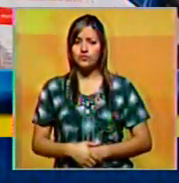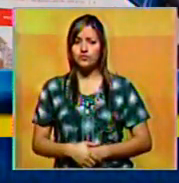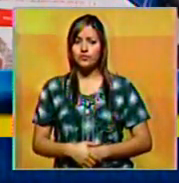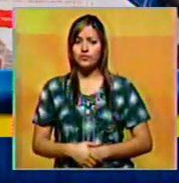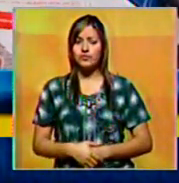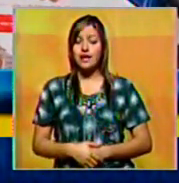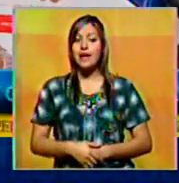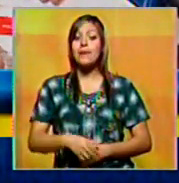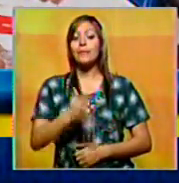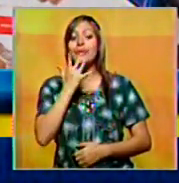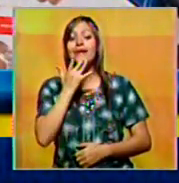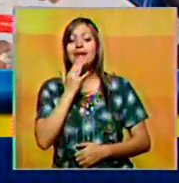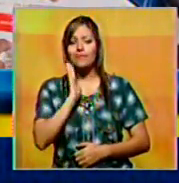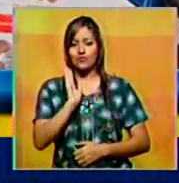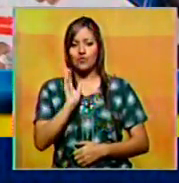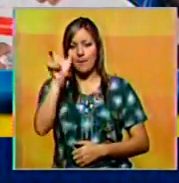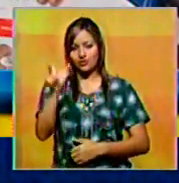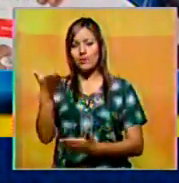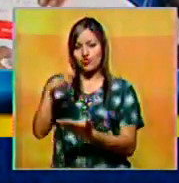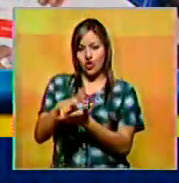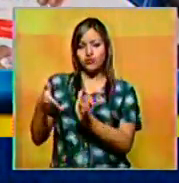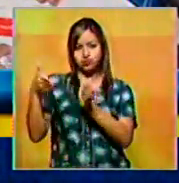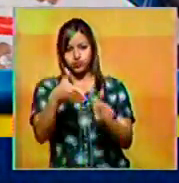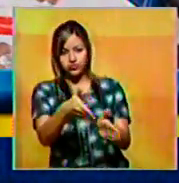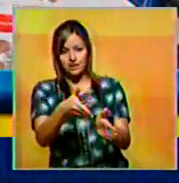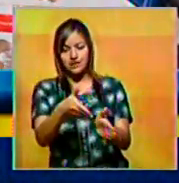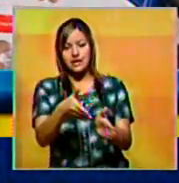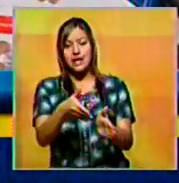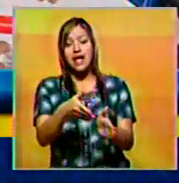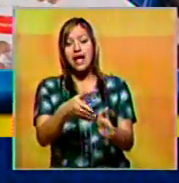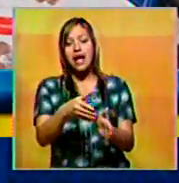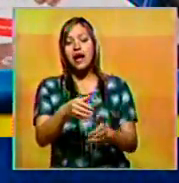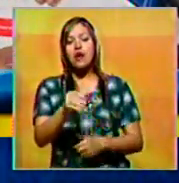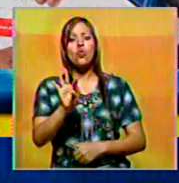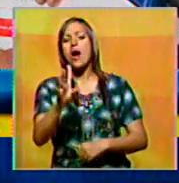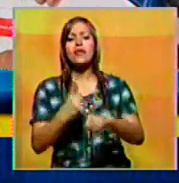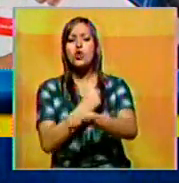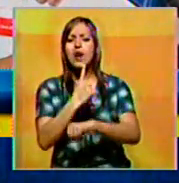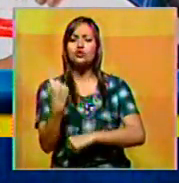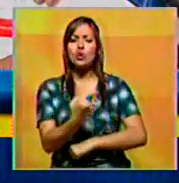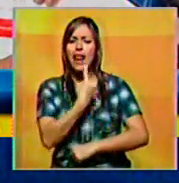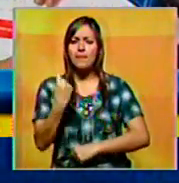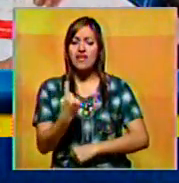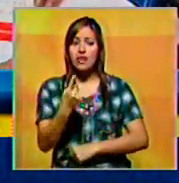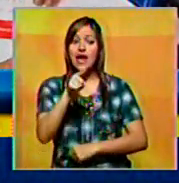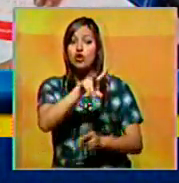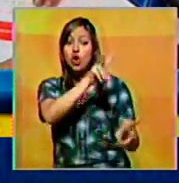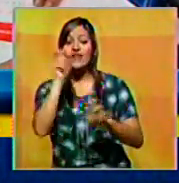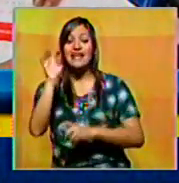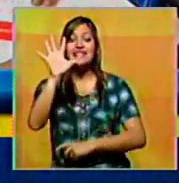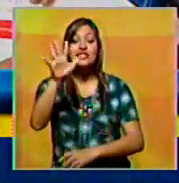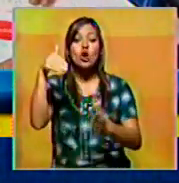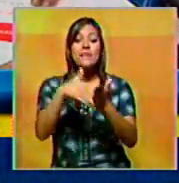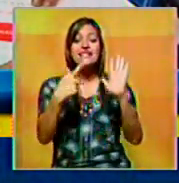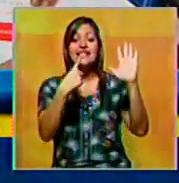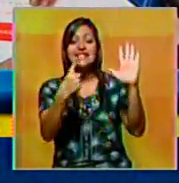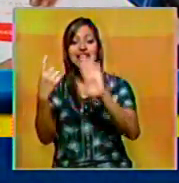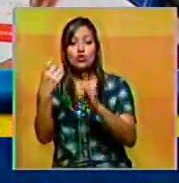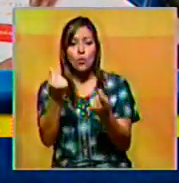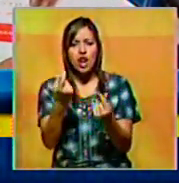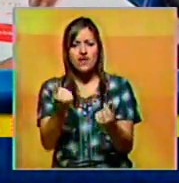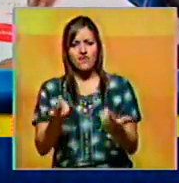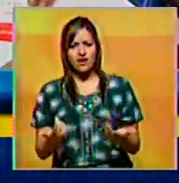Una capilla que se usa 24 horas nada más, ellos cobran 5.600